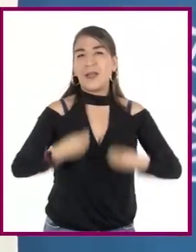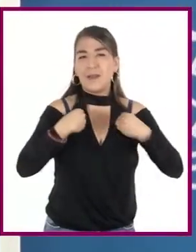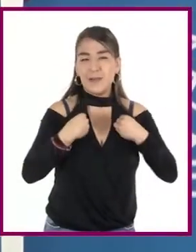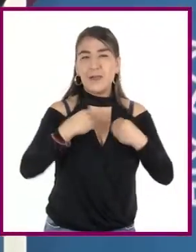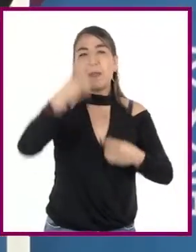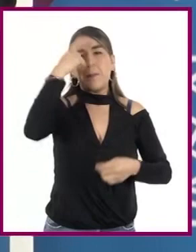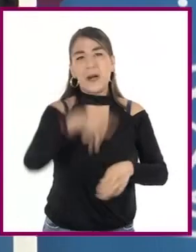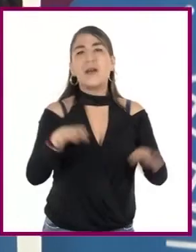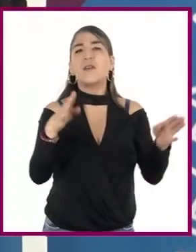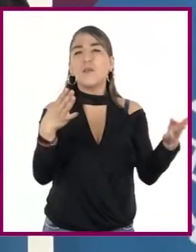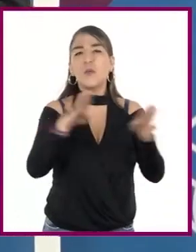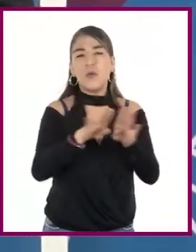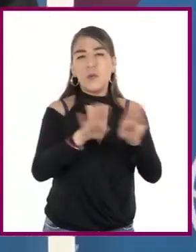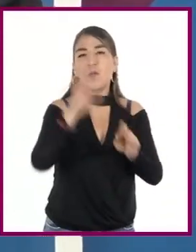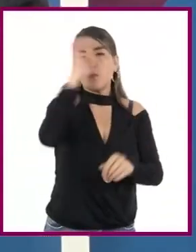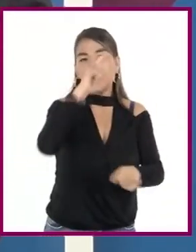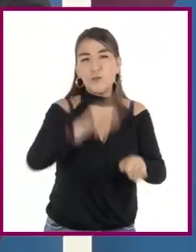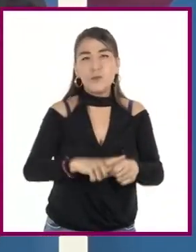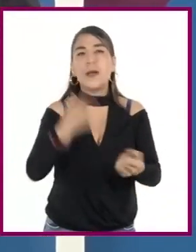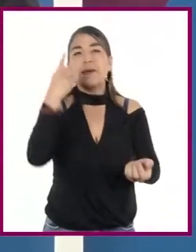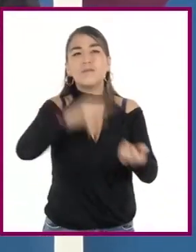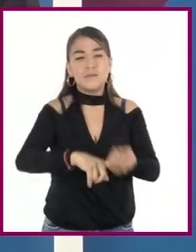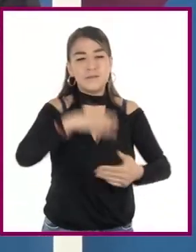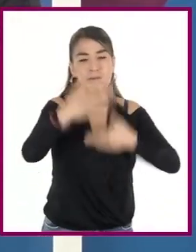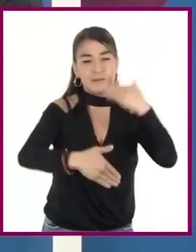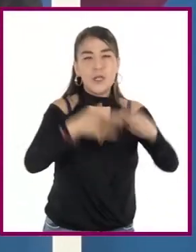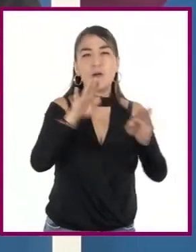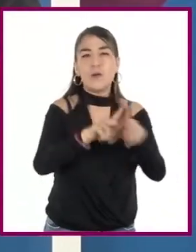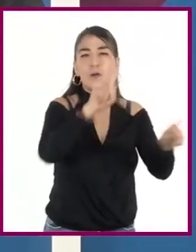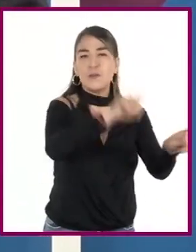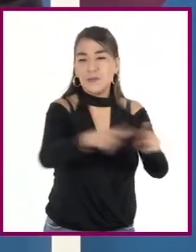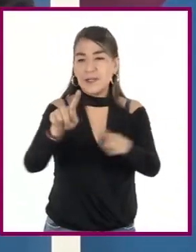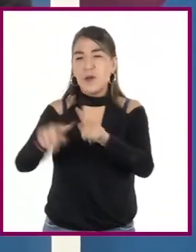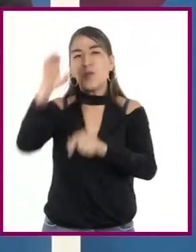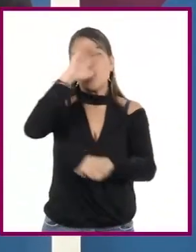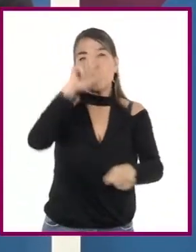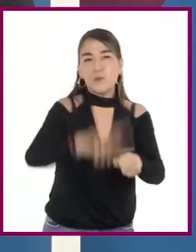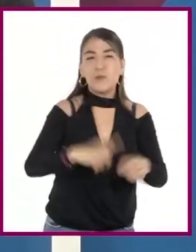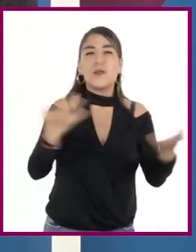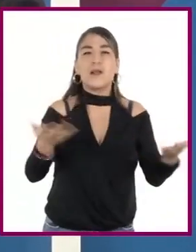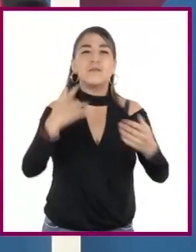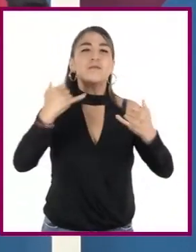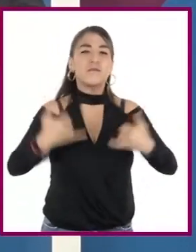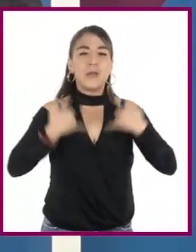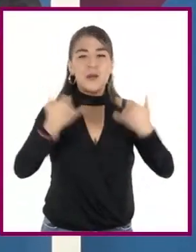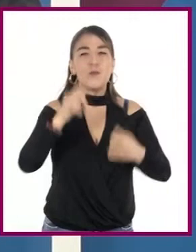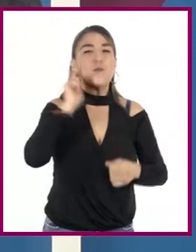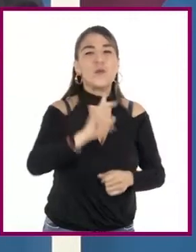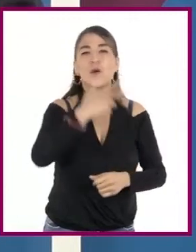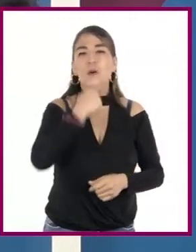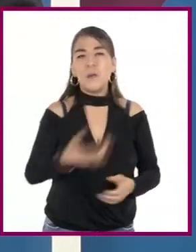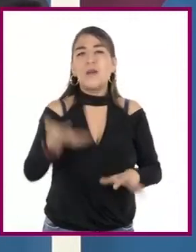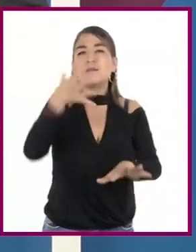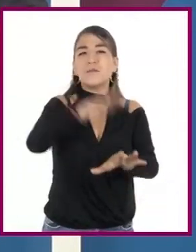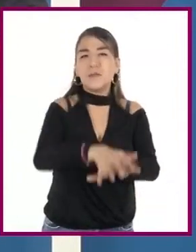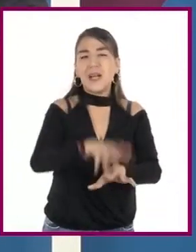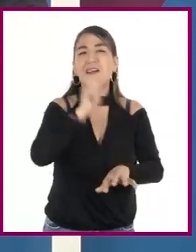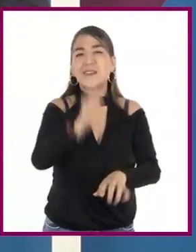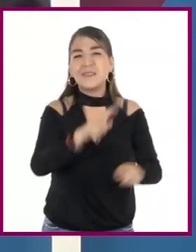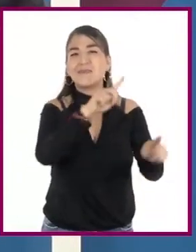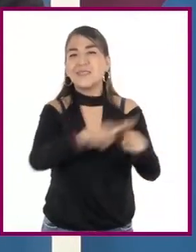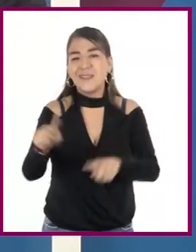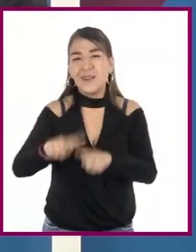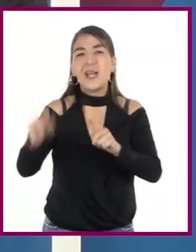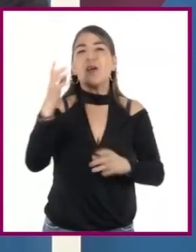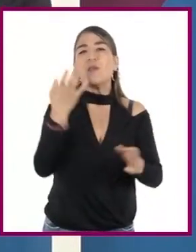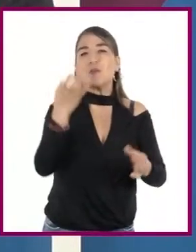cultura influye en la construcción de las identidades de las y los jóvenes, pues se integran ciertas costumbres